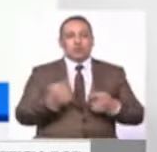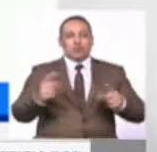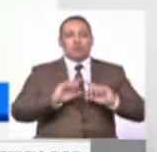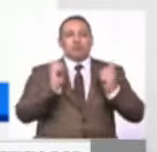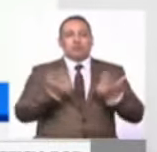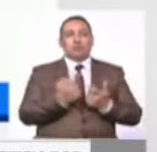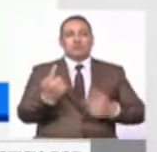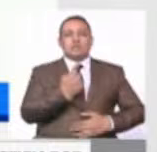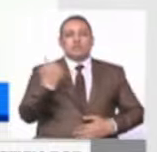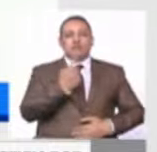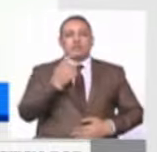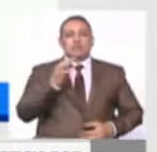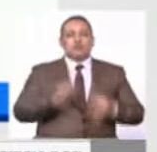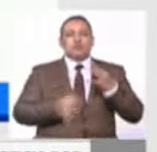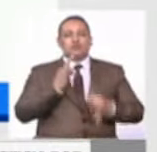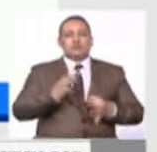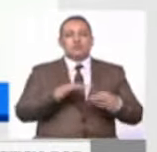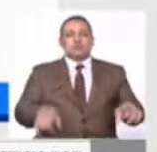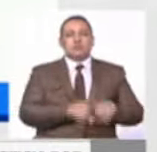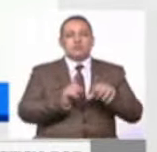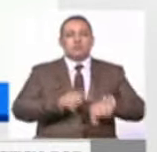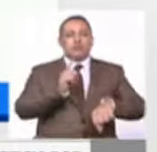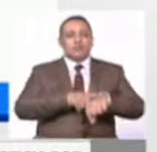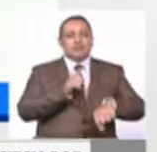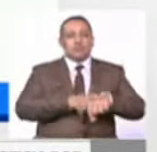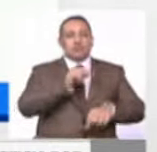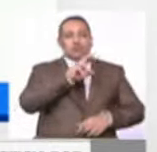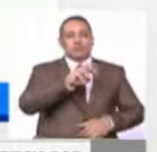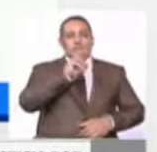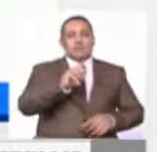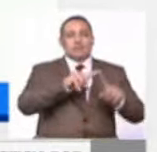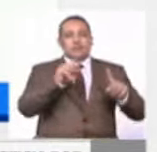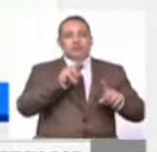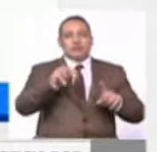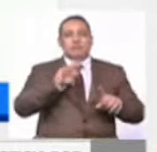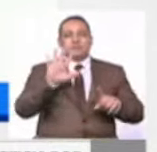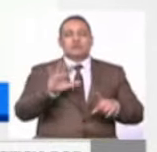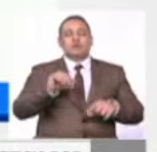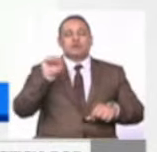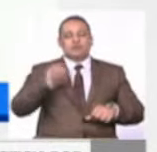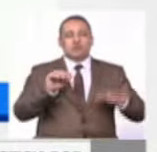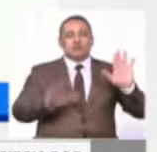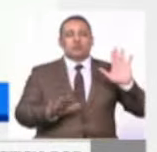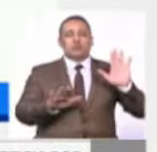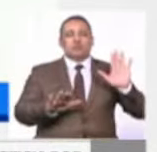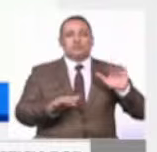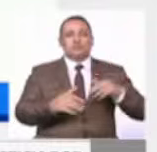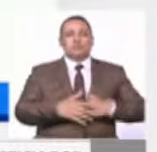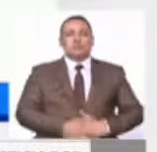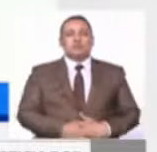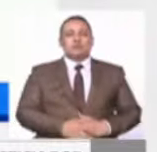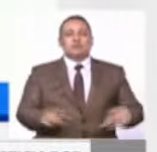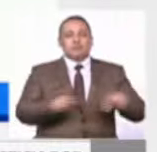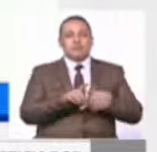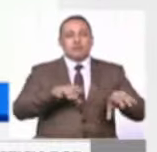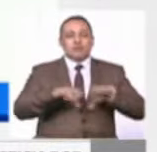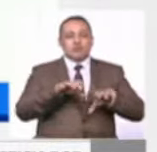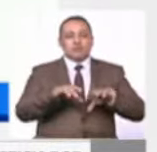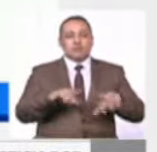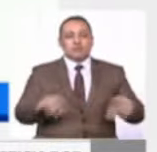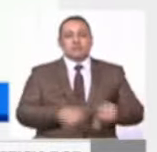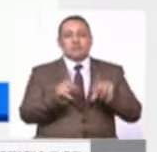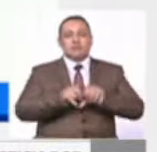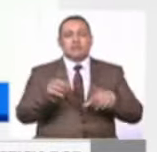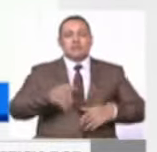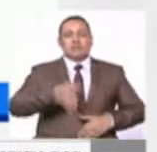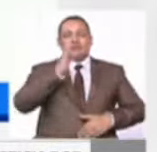Nacional de Justicia para el periodo 2020-2025 Sí sí juro si así lo hiciere que